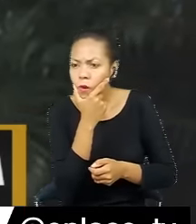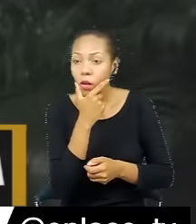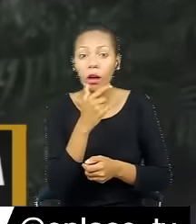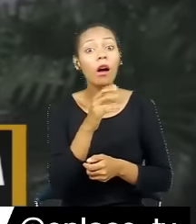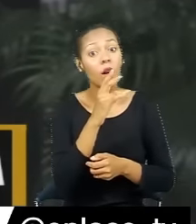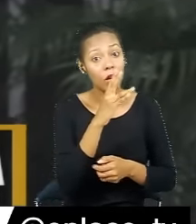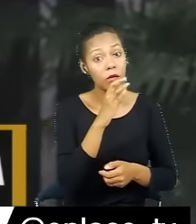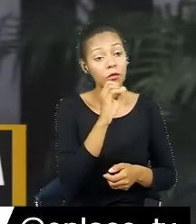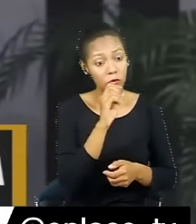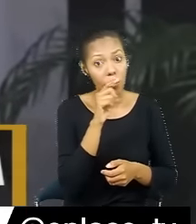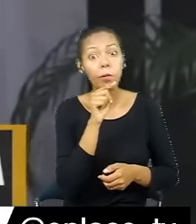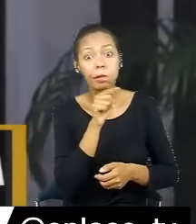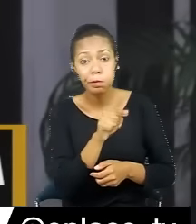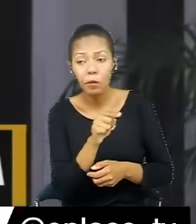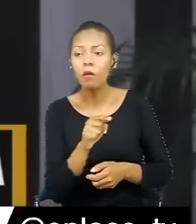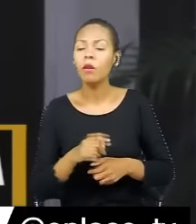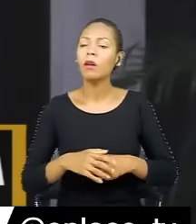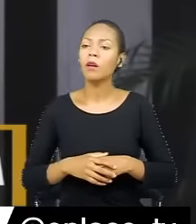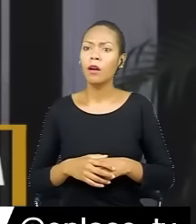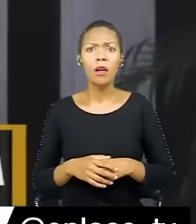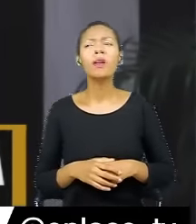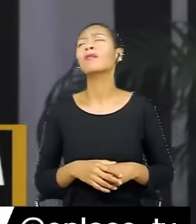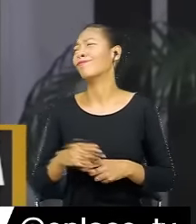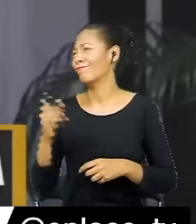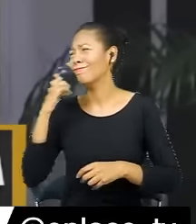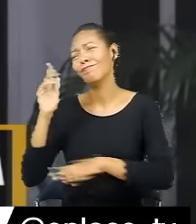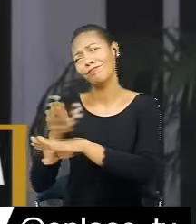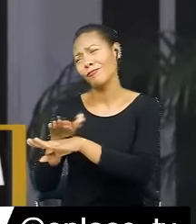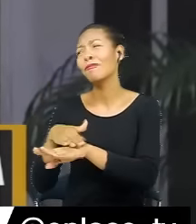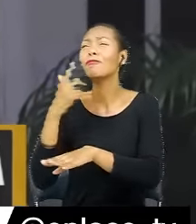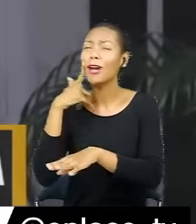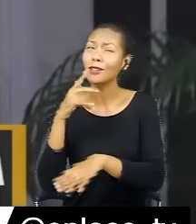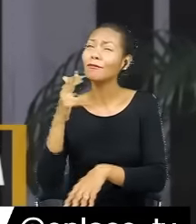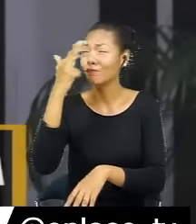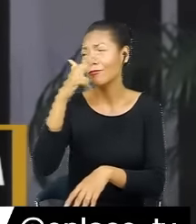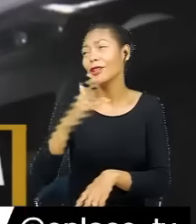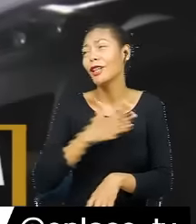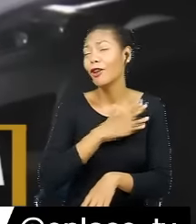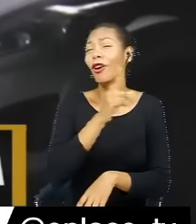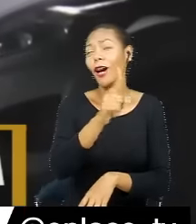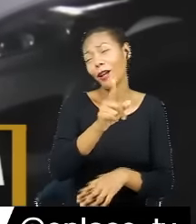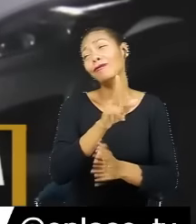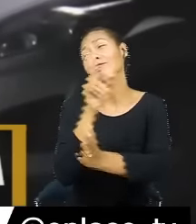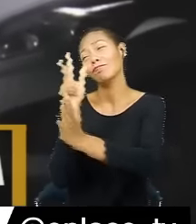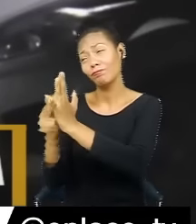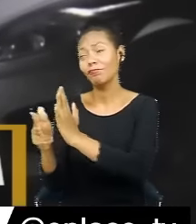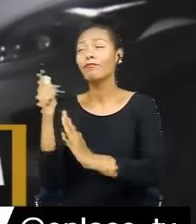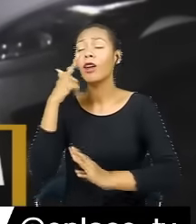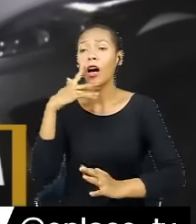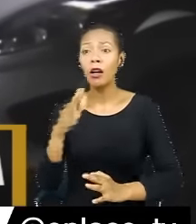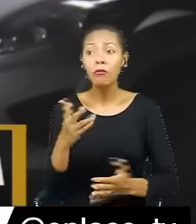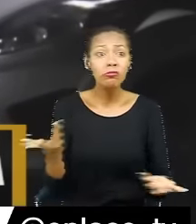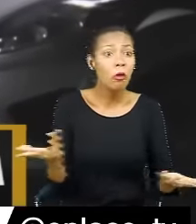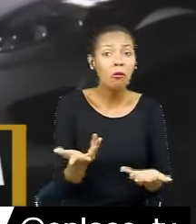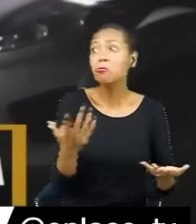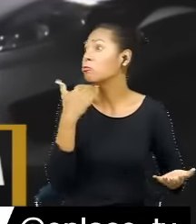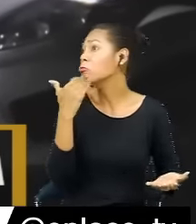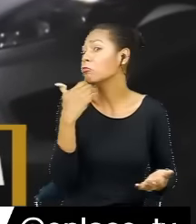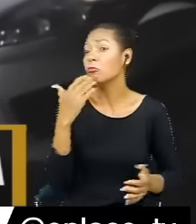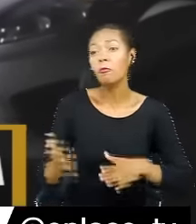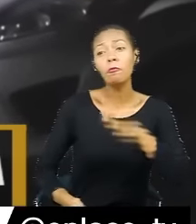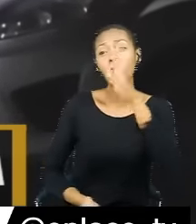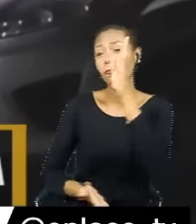nos manifiesta que al parecer su hijo fue quien cometió el hecho, que en ese momento no se encontraba allí en el lugar de los hechos. La Policía